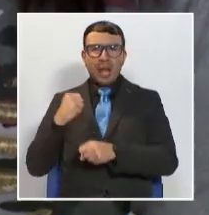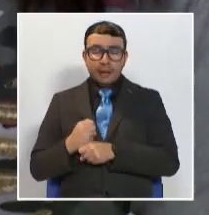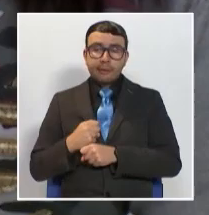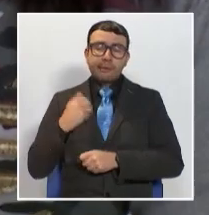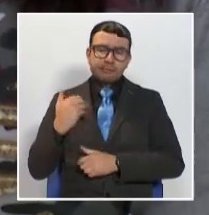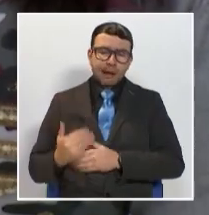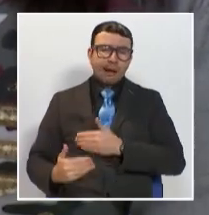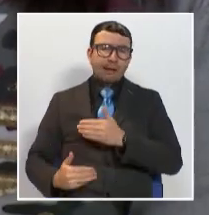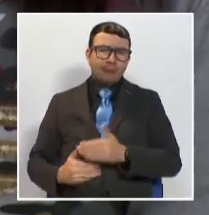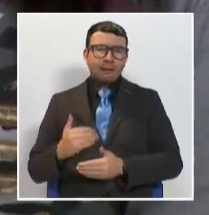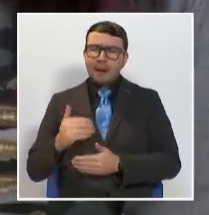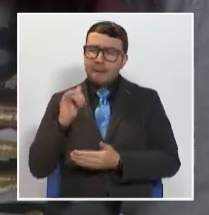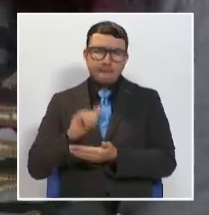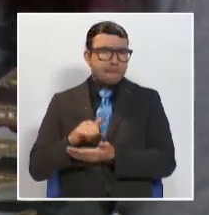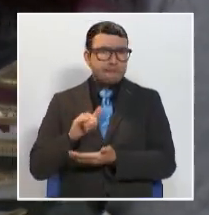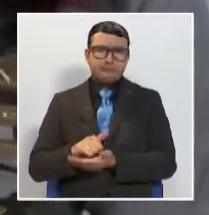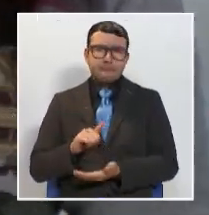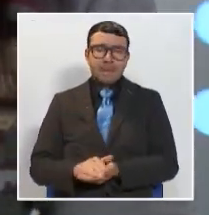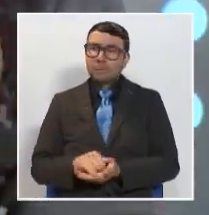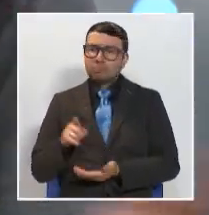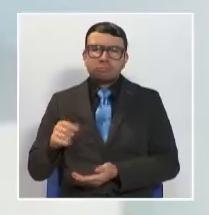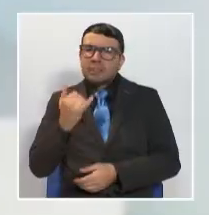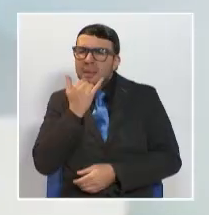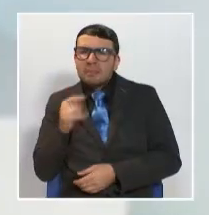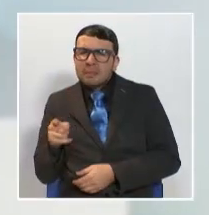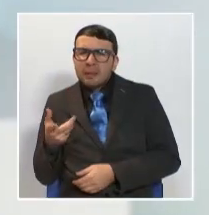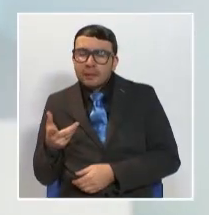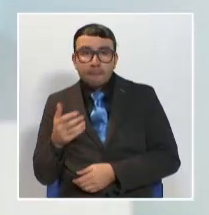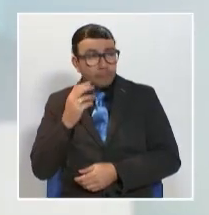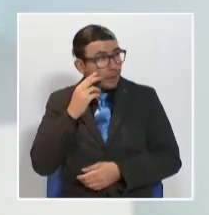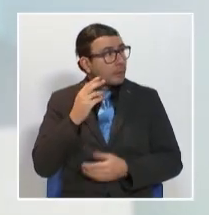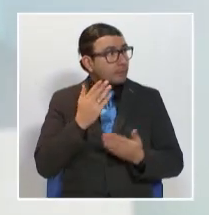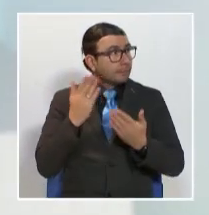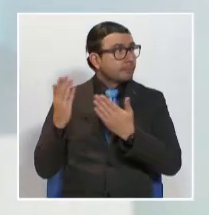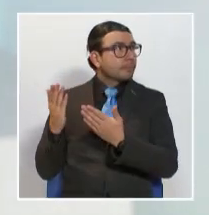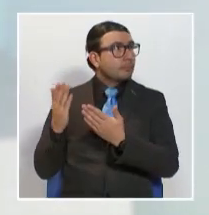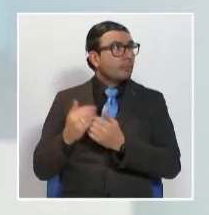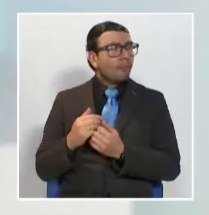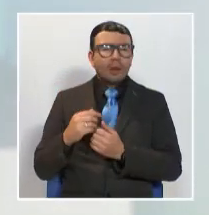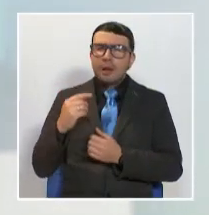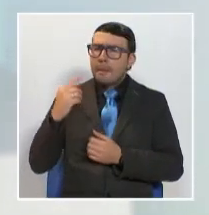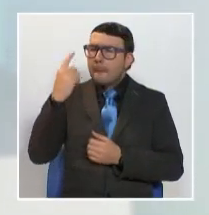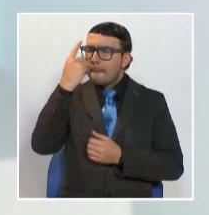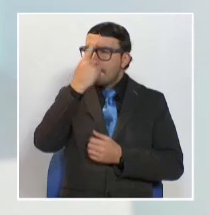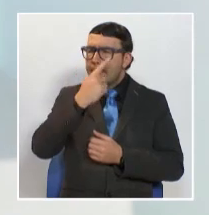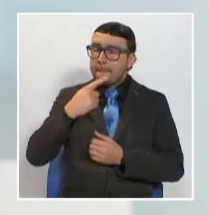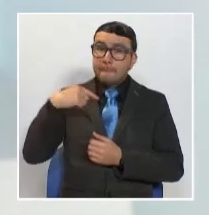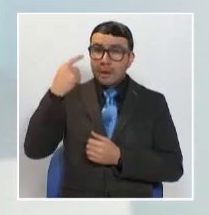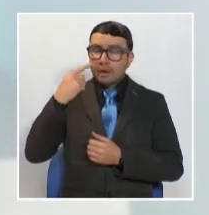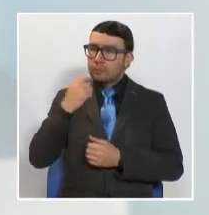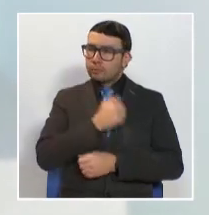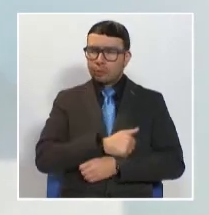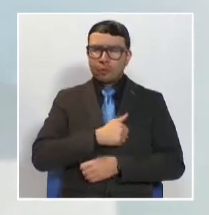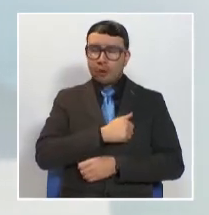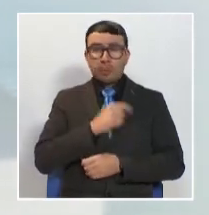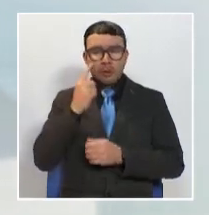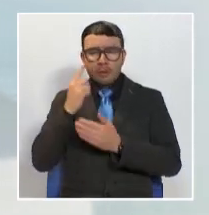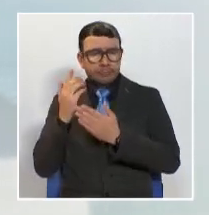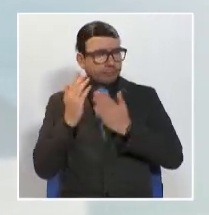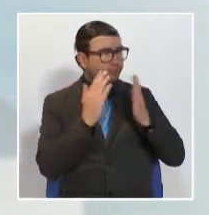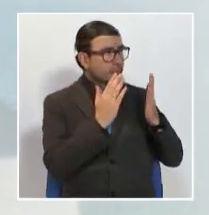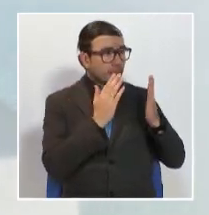evolución consistente en unas, pues ustedes ven acá, como pueden ver en la carita, si quieres pones hacia un